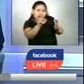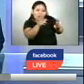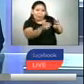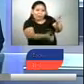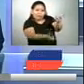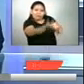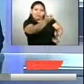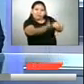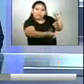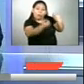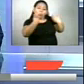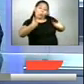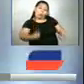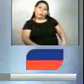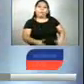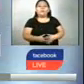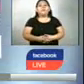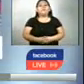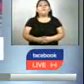Mora.